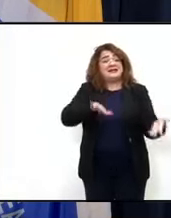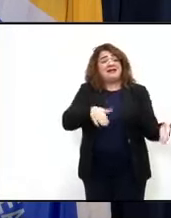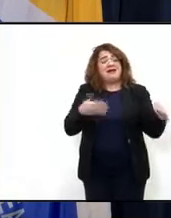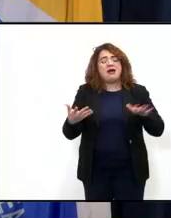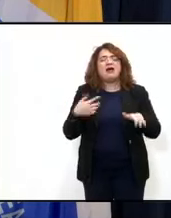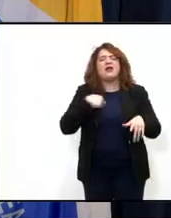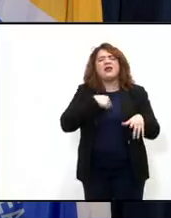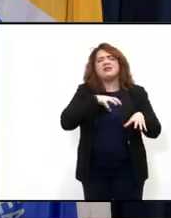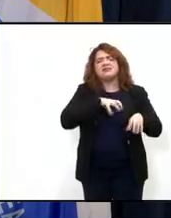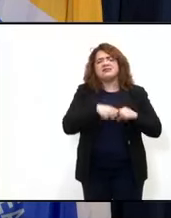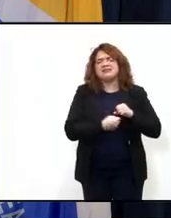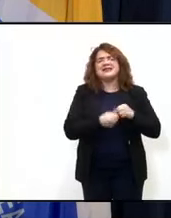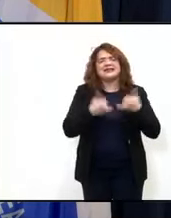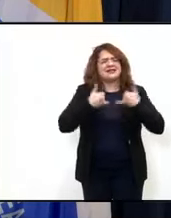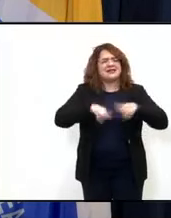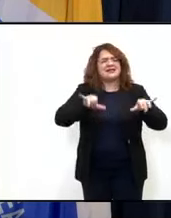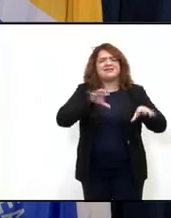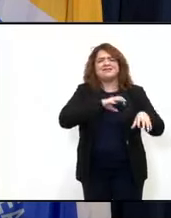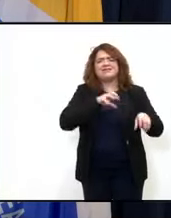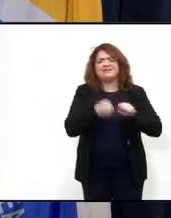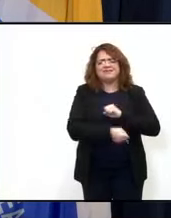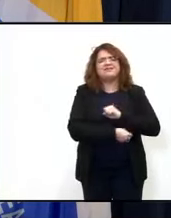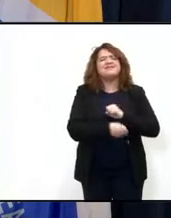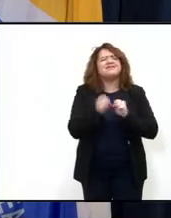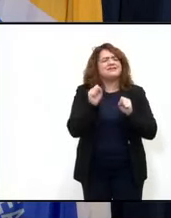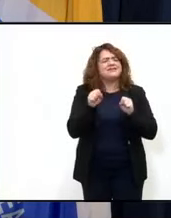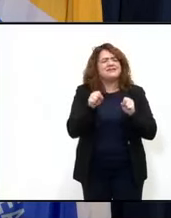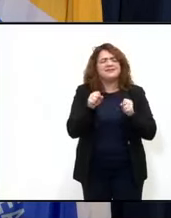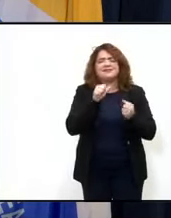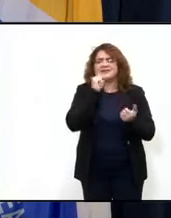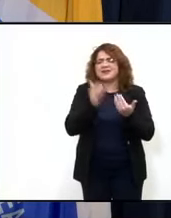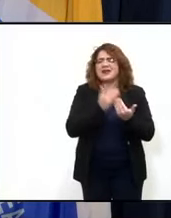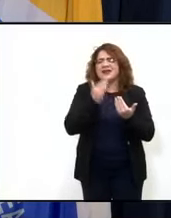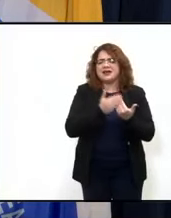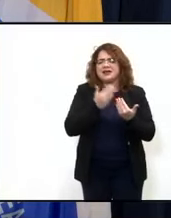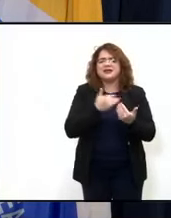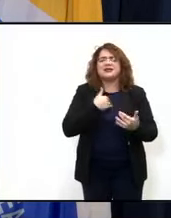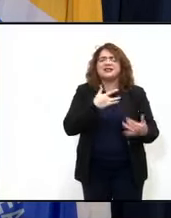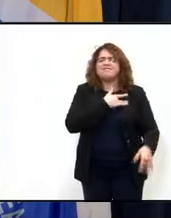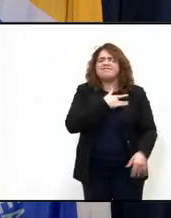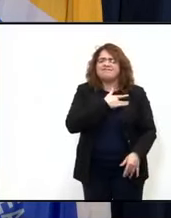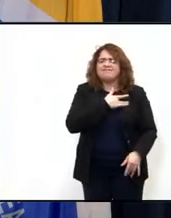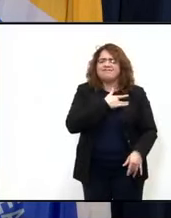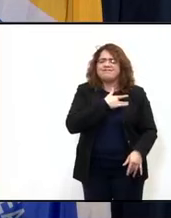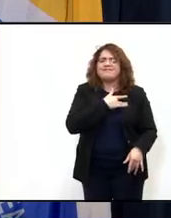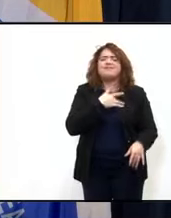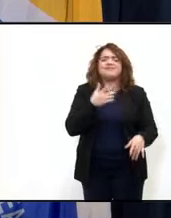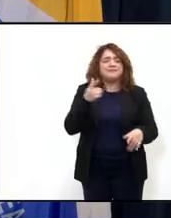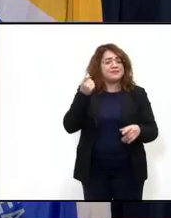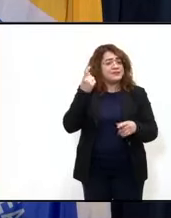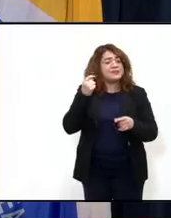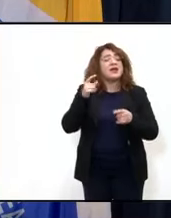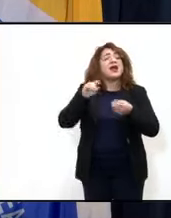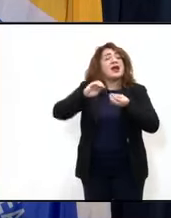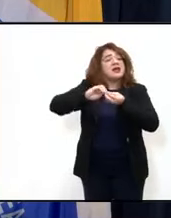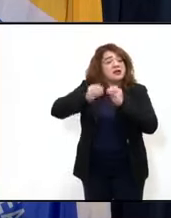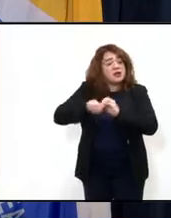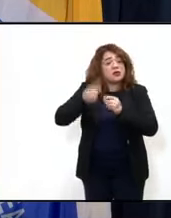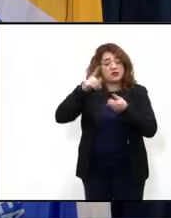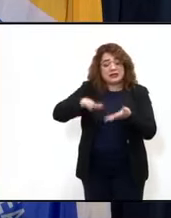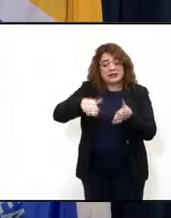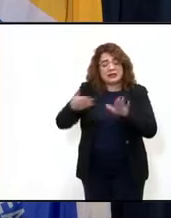las personas que los aman, y una muerte es demasiado. Pero estamos viendo que los números están comenzando